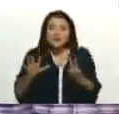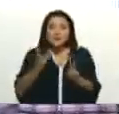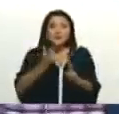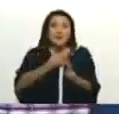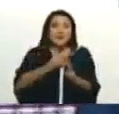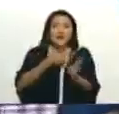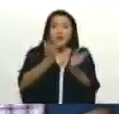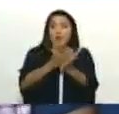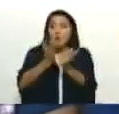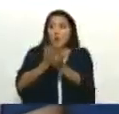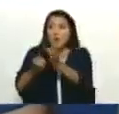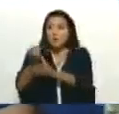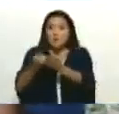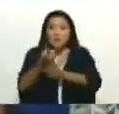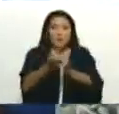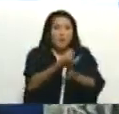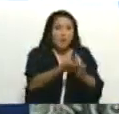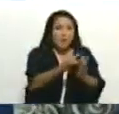y escuela,